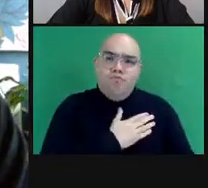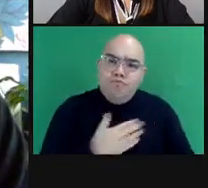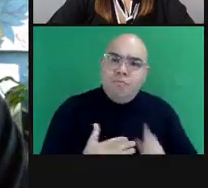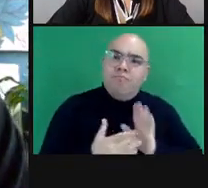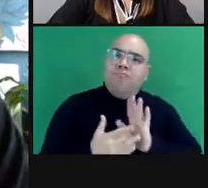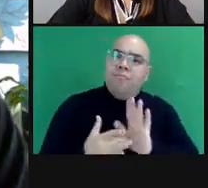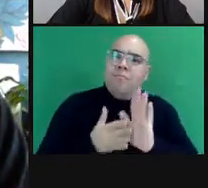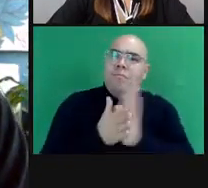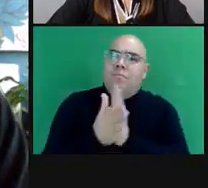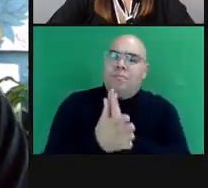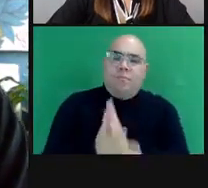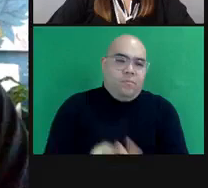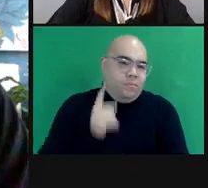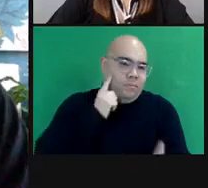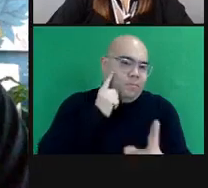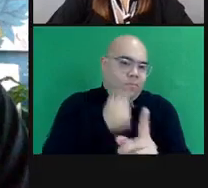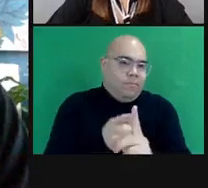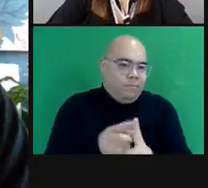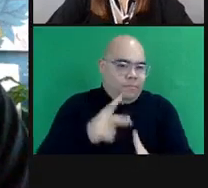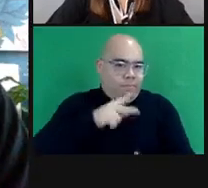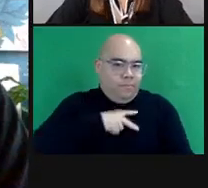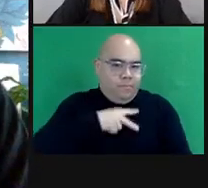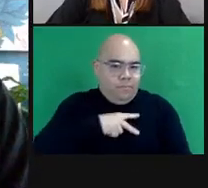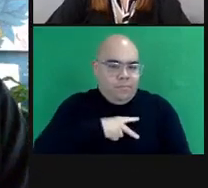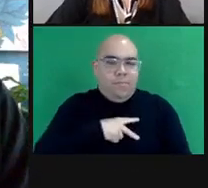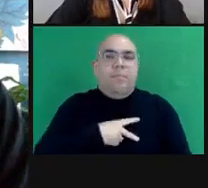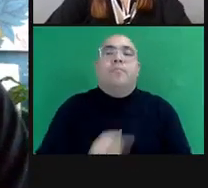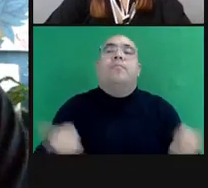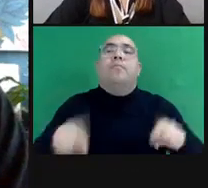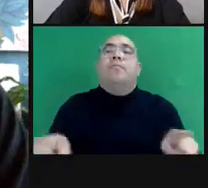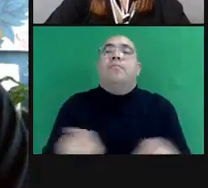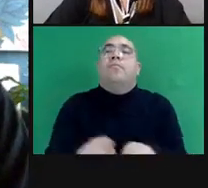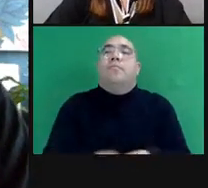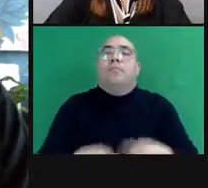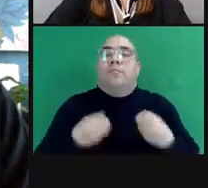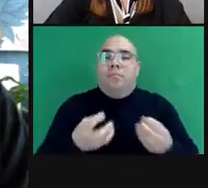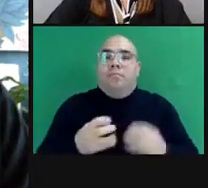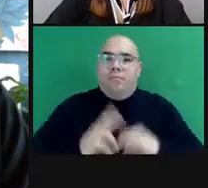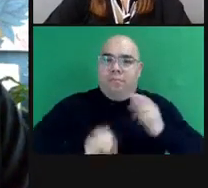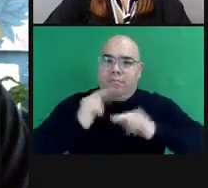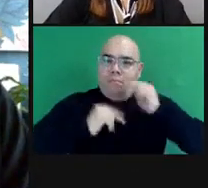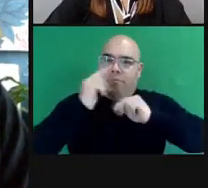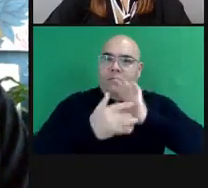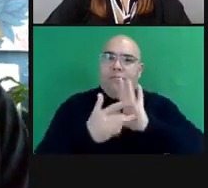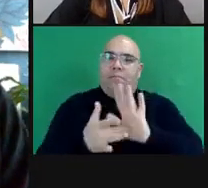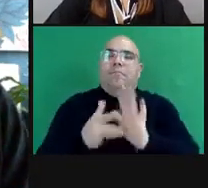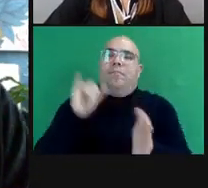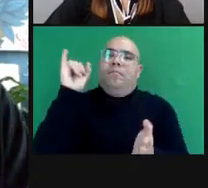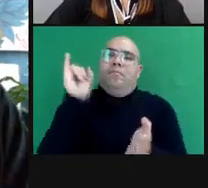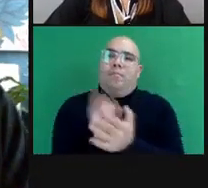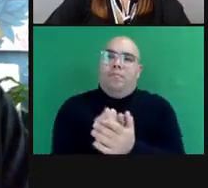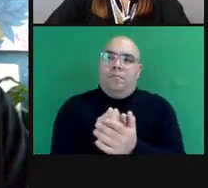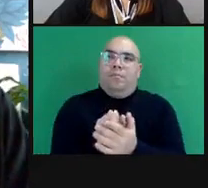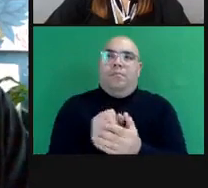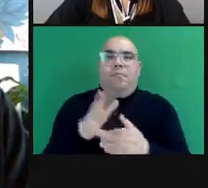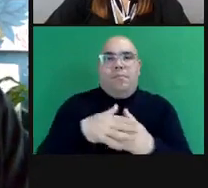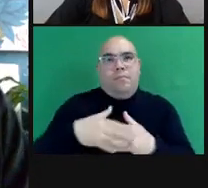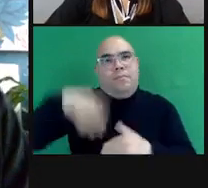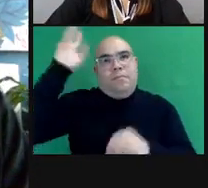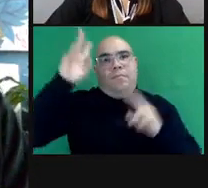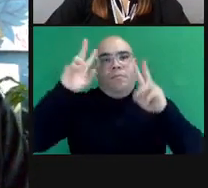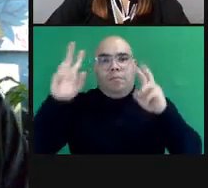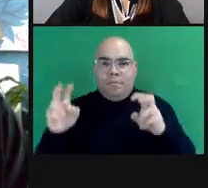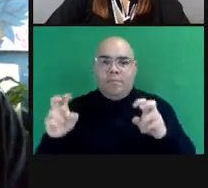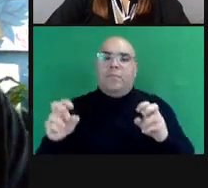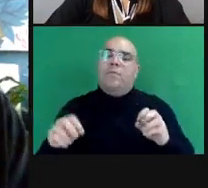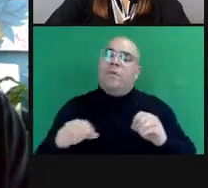un destino propio, como para contribuir a esta enciclopedia universal, ¿no? Que